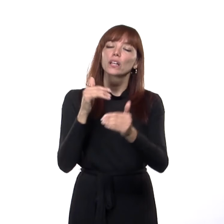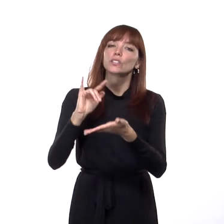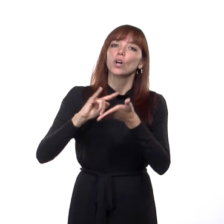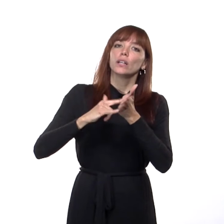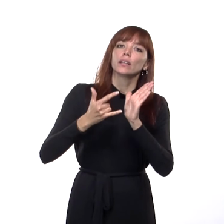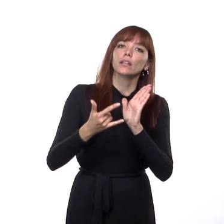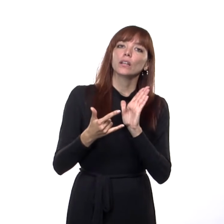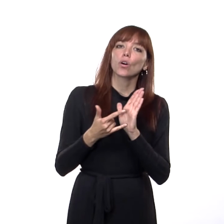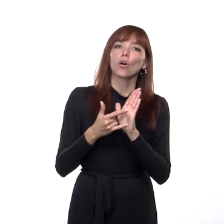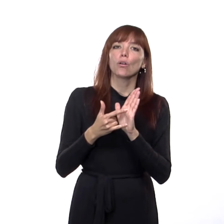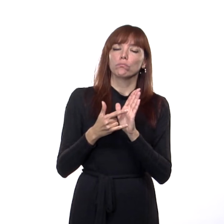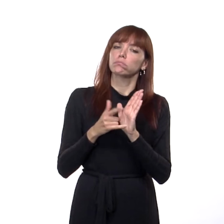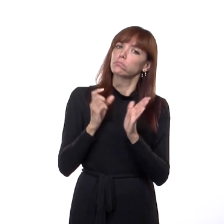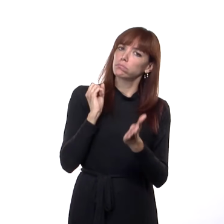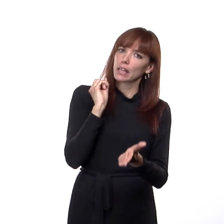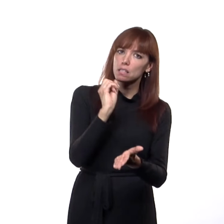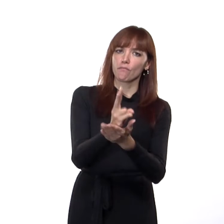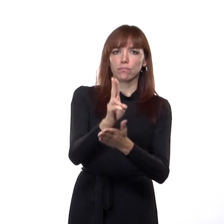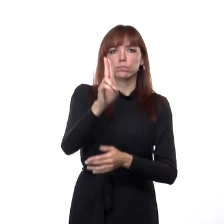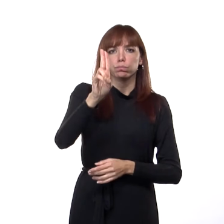que es un desafío